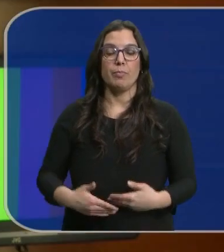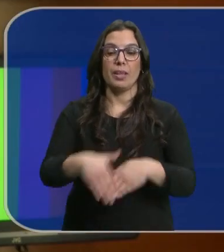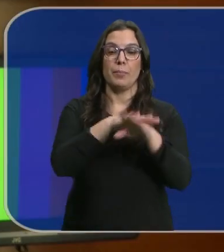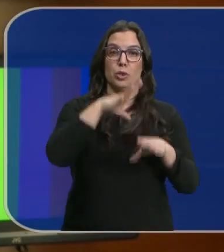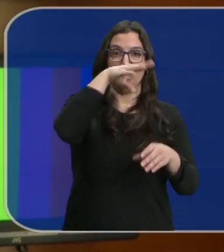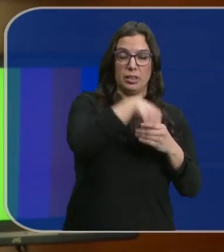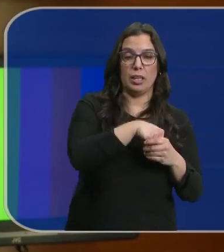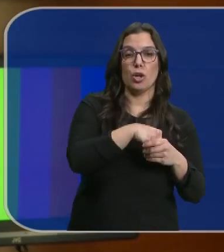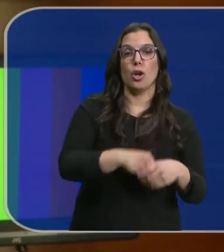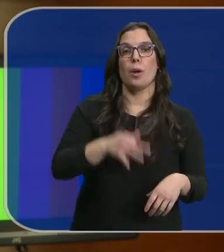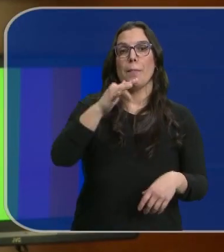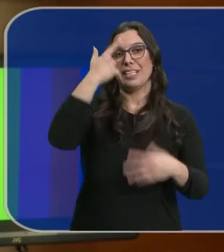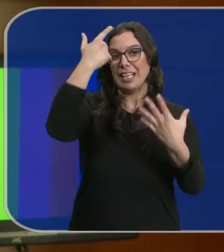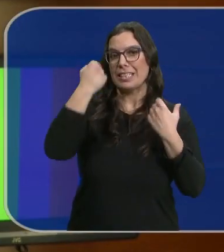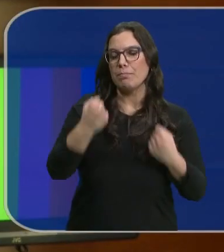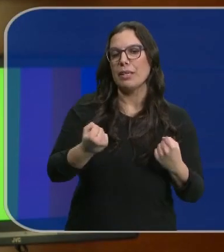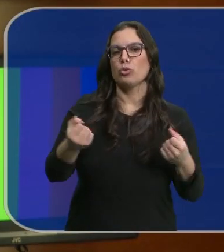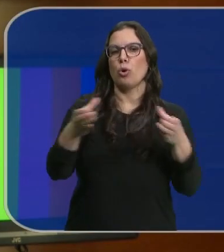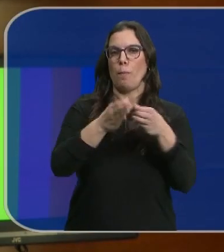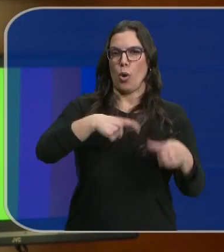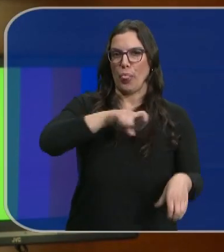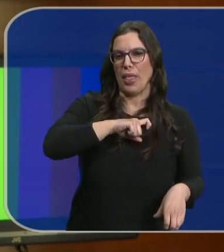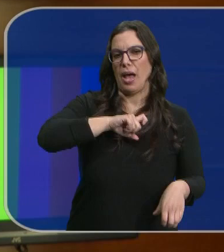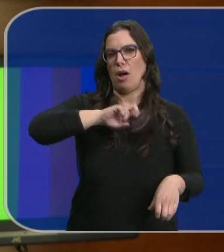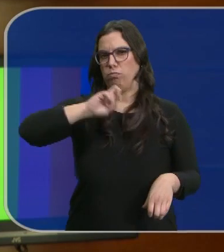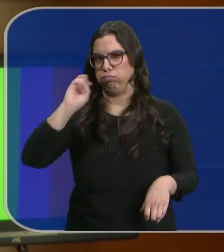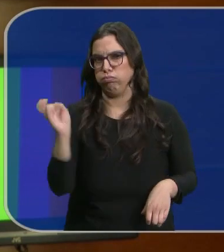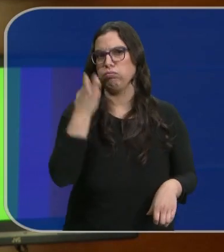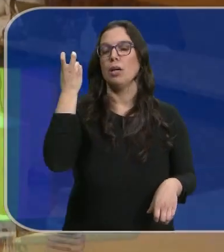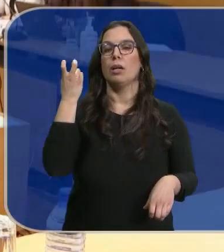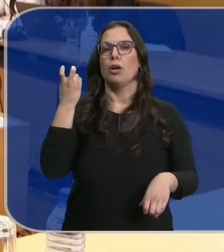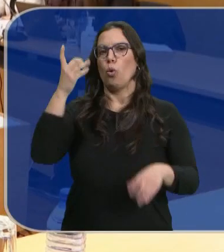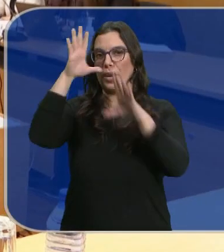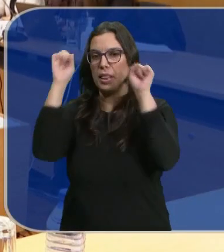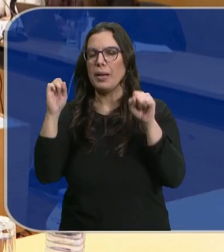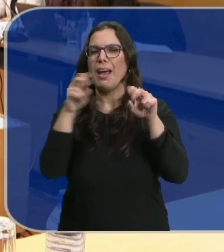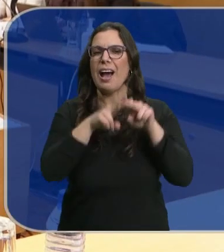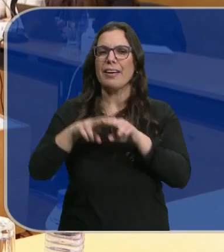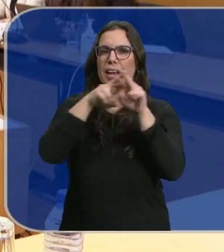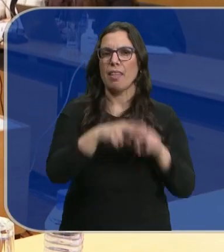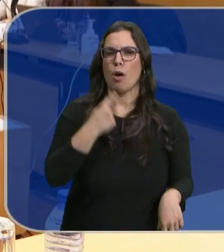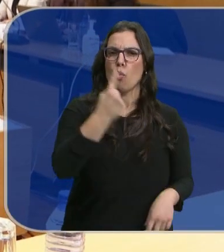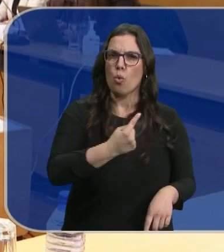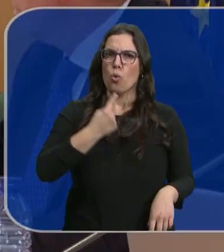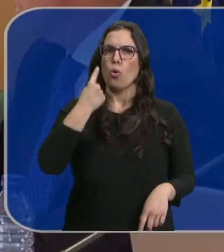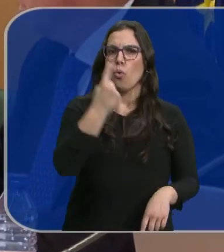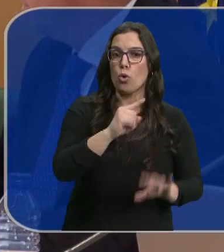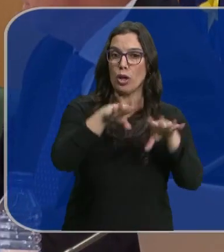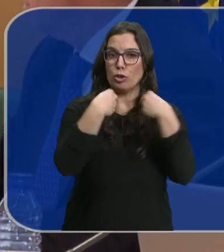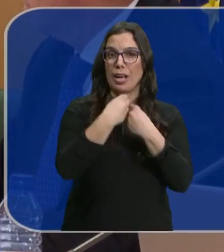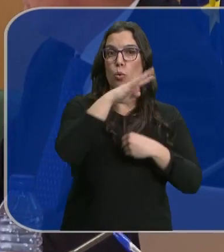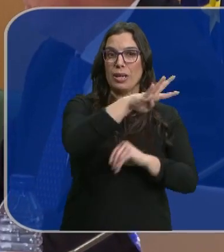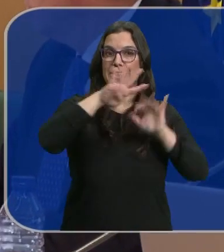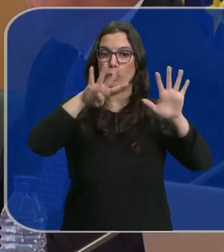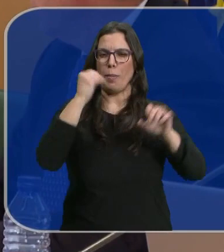Interior, junto con los expertos de los cuerpos policiales, van a ir analizando uno a uno cada uno de los 49